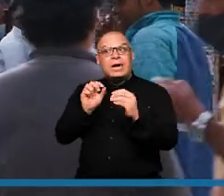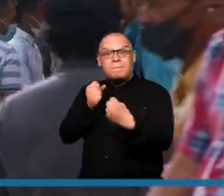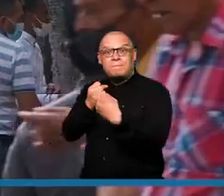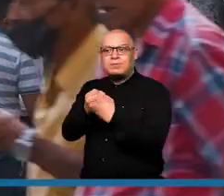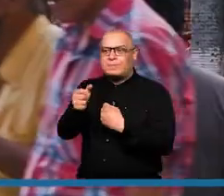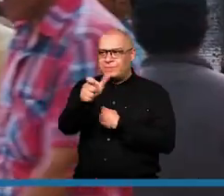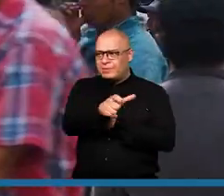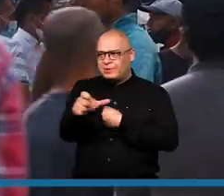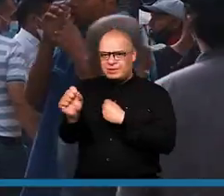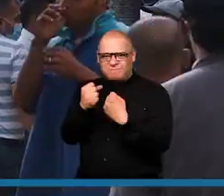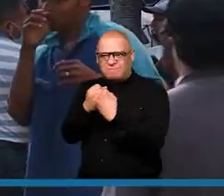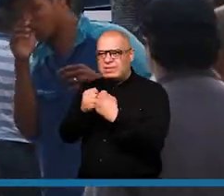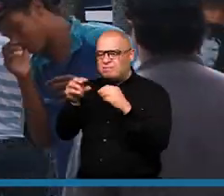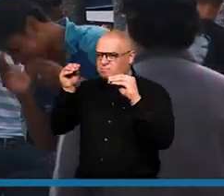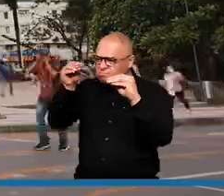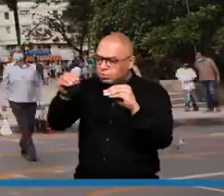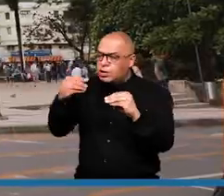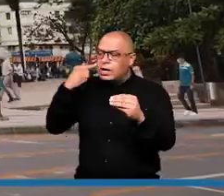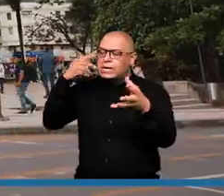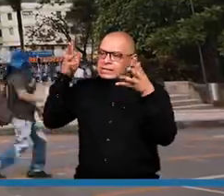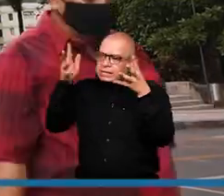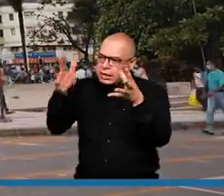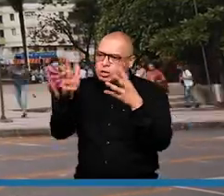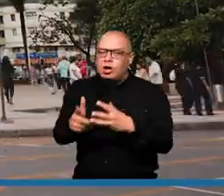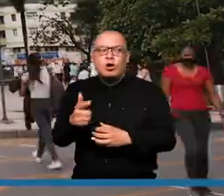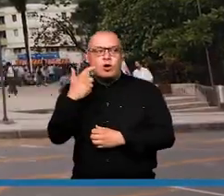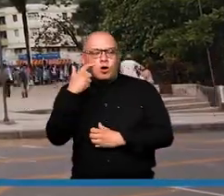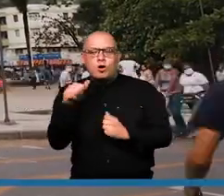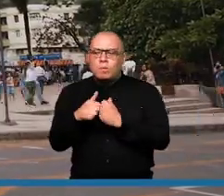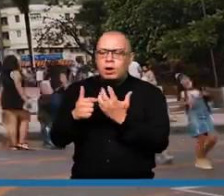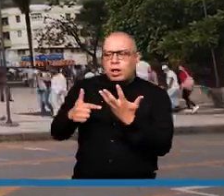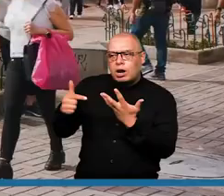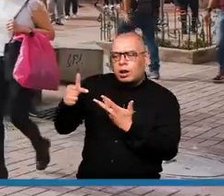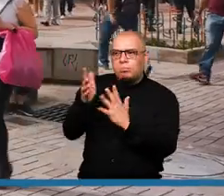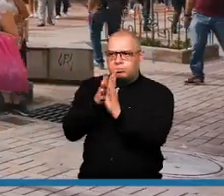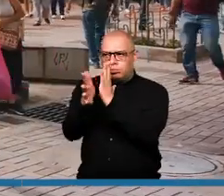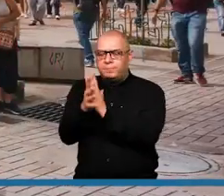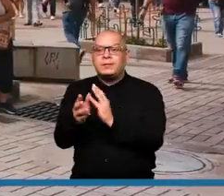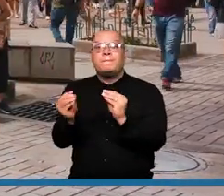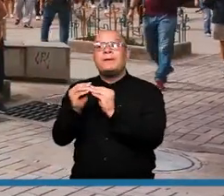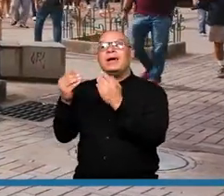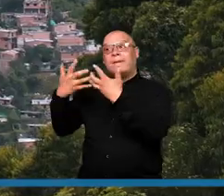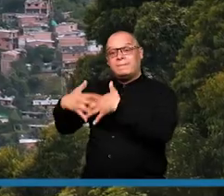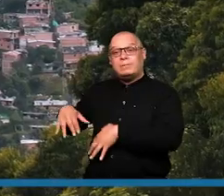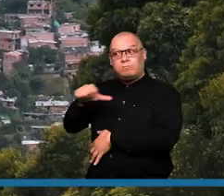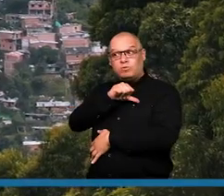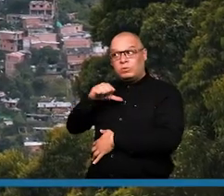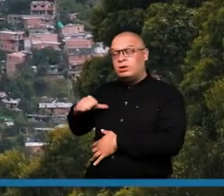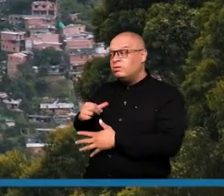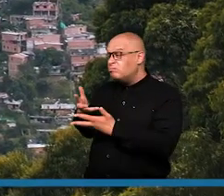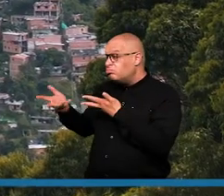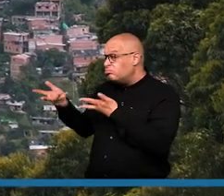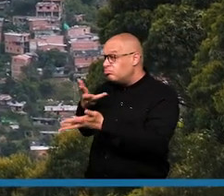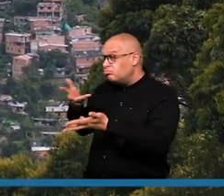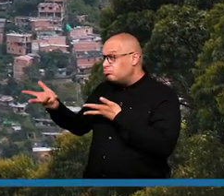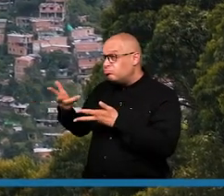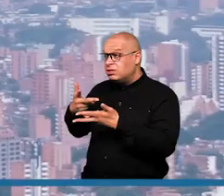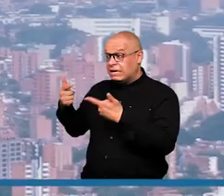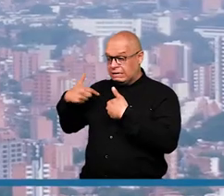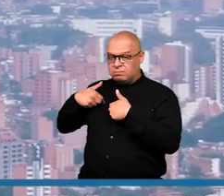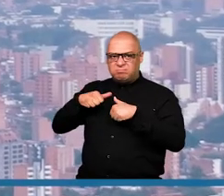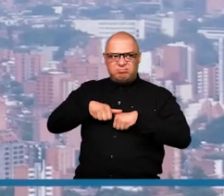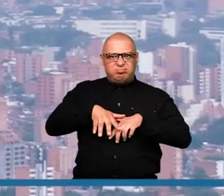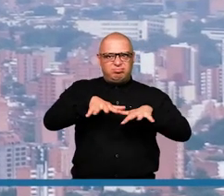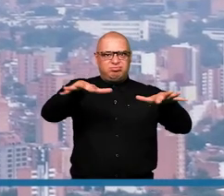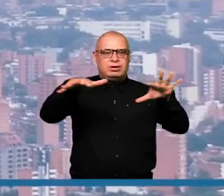con la comunidad, capacitar a la comunidad. Otro tipo de alianzas con empresas públicas y privadas. Esos aliados nos ayudan a divulgar